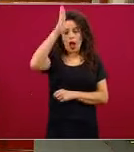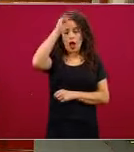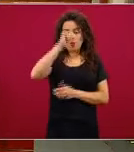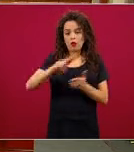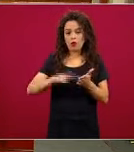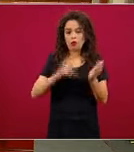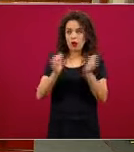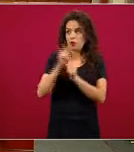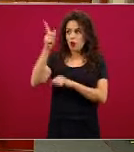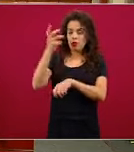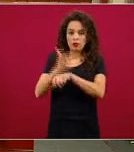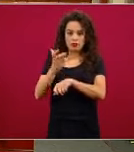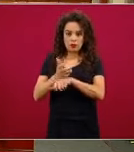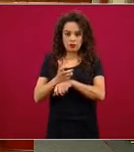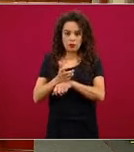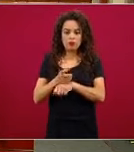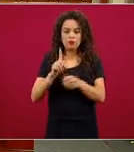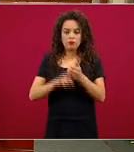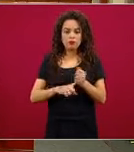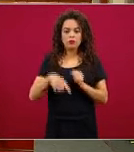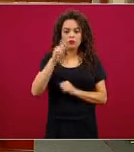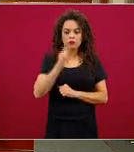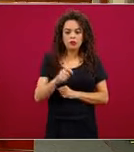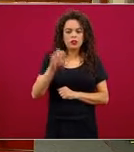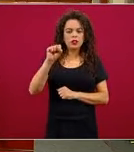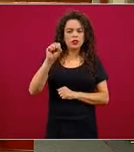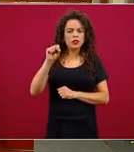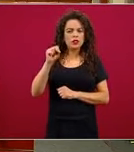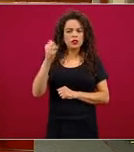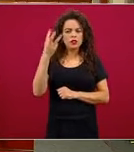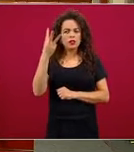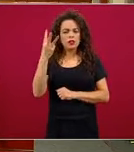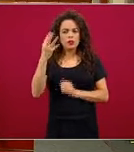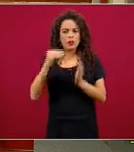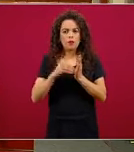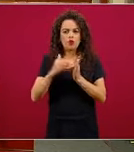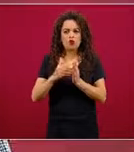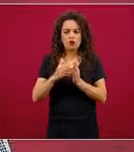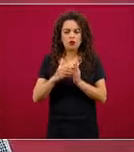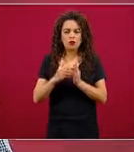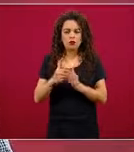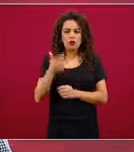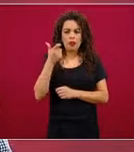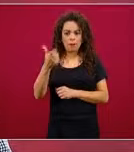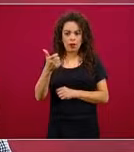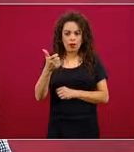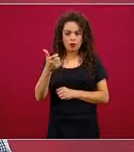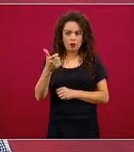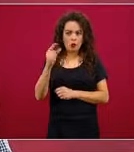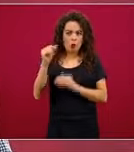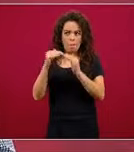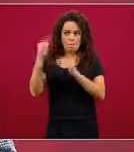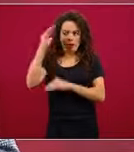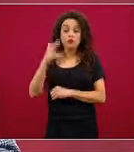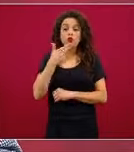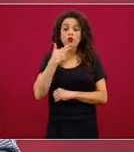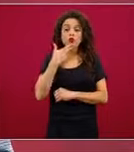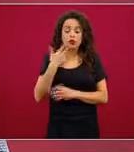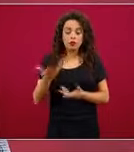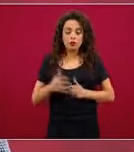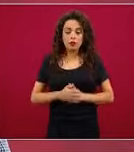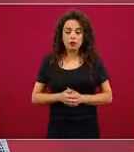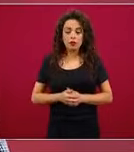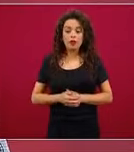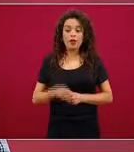son un poco ya el tipo de cambio, más o menos un poco más de 63 millones de pesos los que se van a utilizar y en este caso los que se